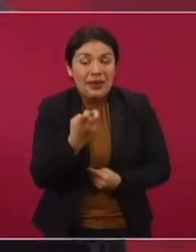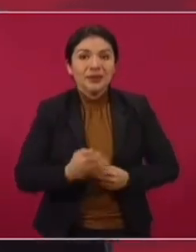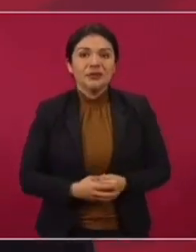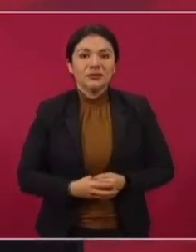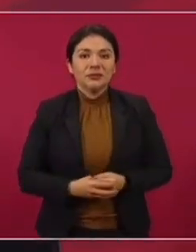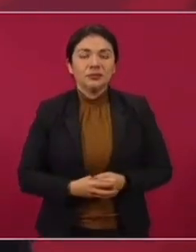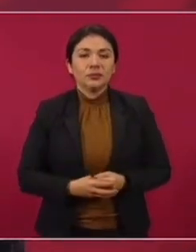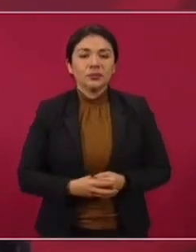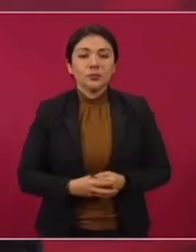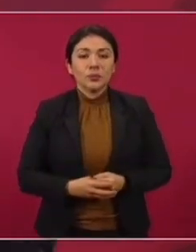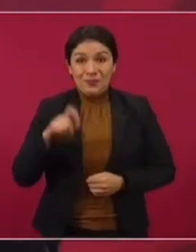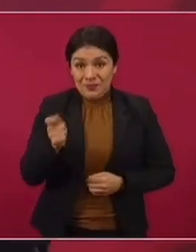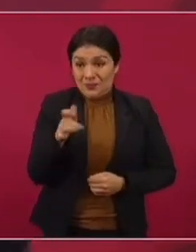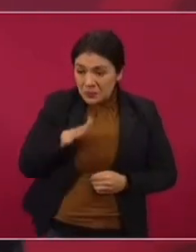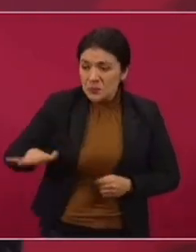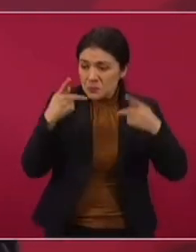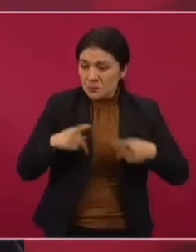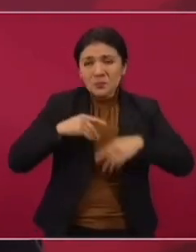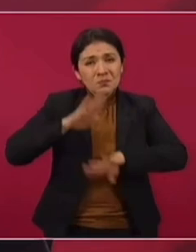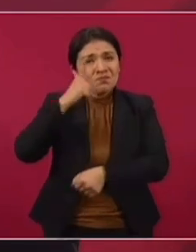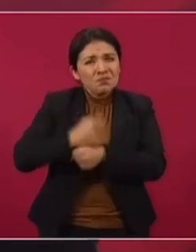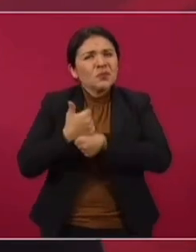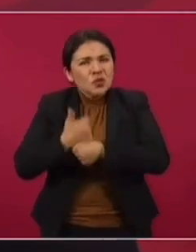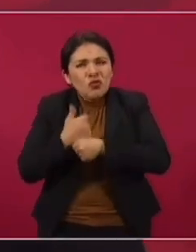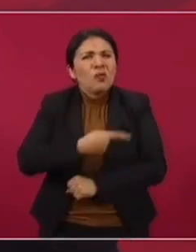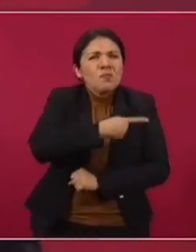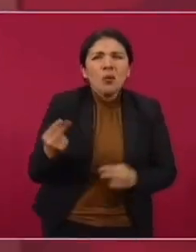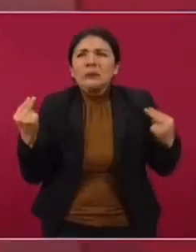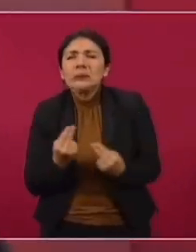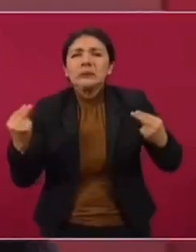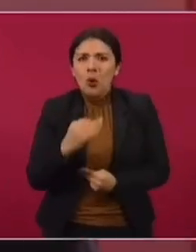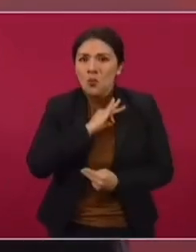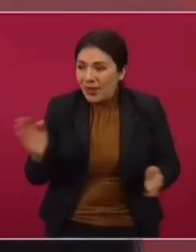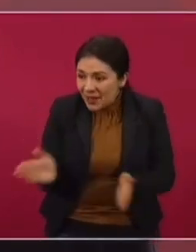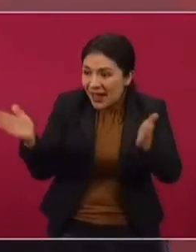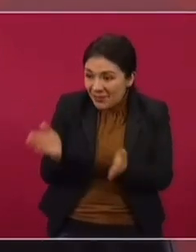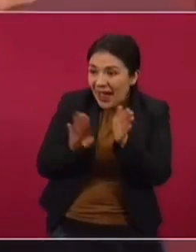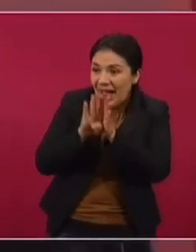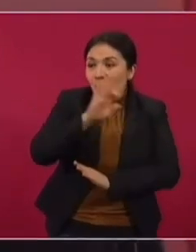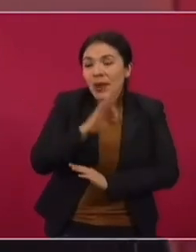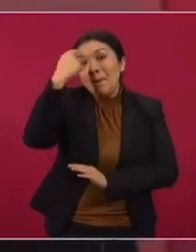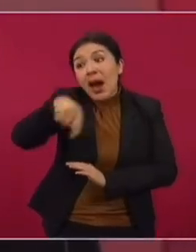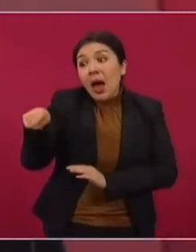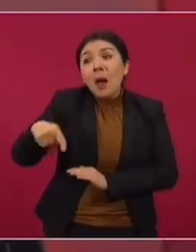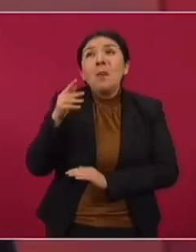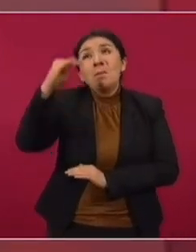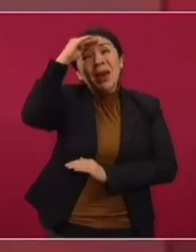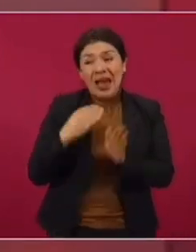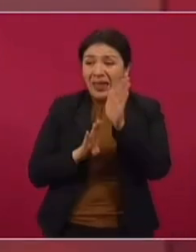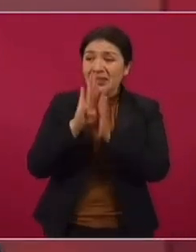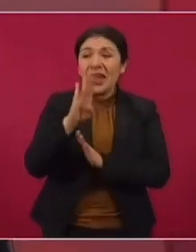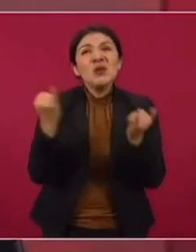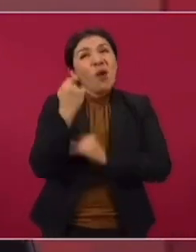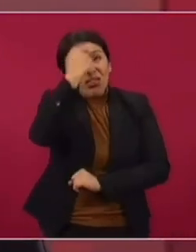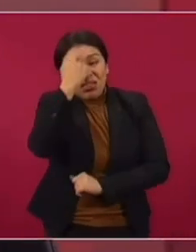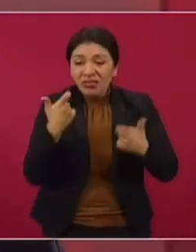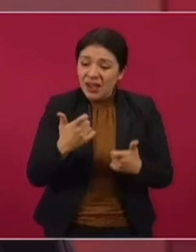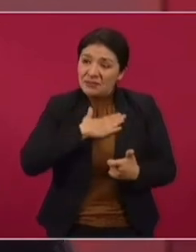que la gente más necesitada pueda salir de la pobreza, pero no para volverse aspiracionista o ladinos,